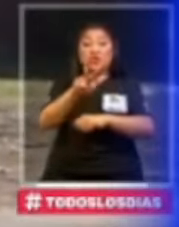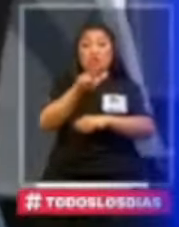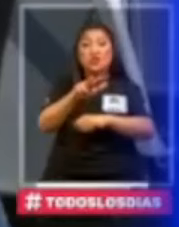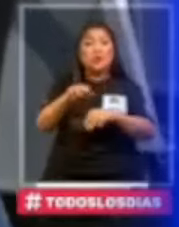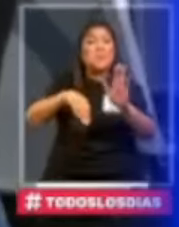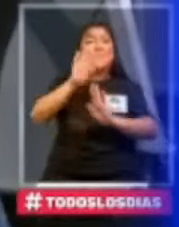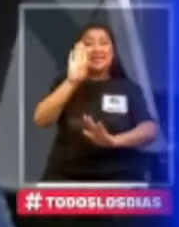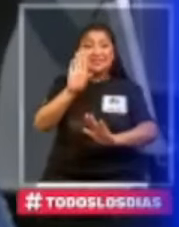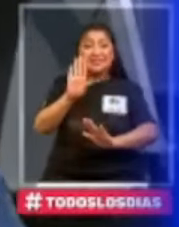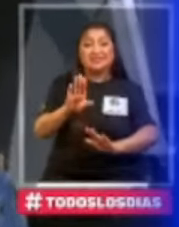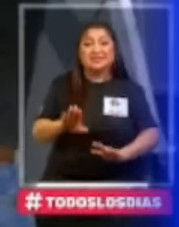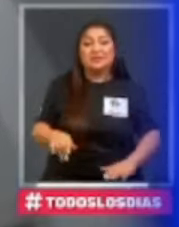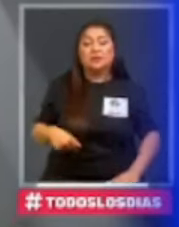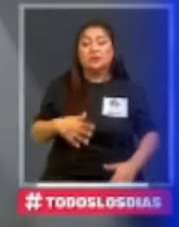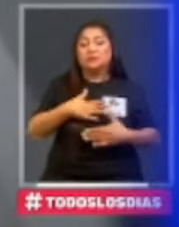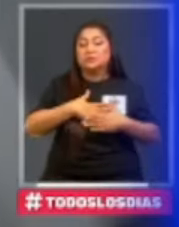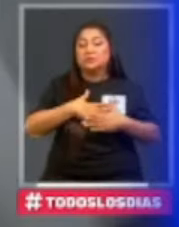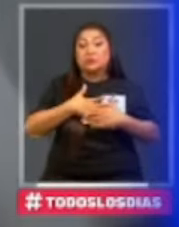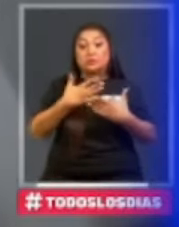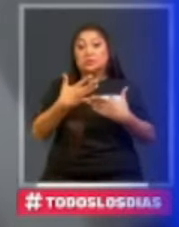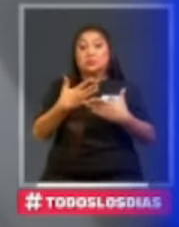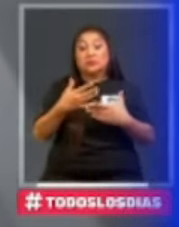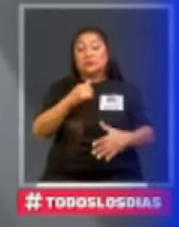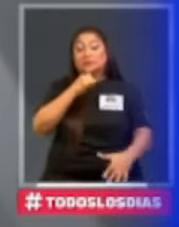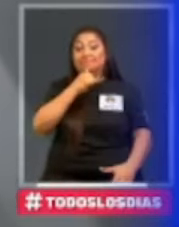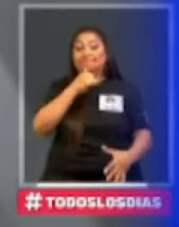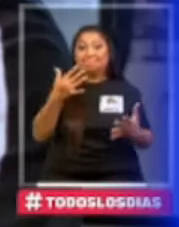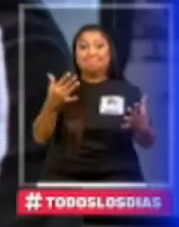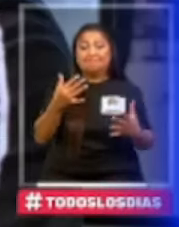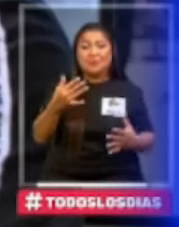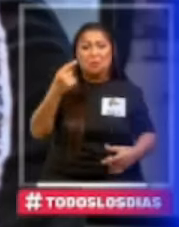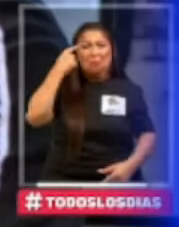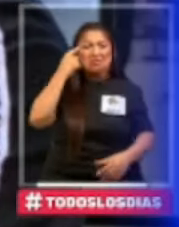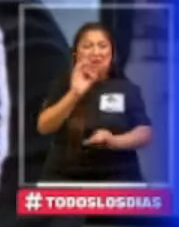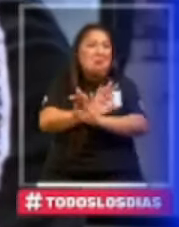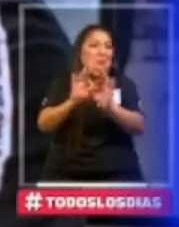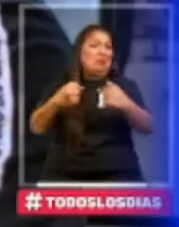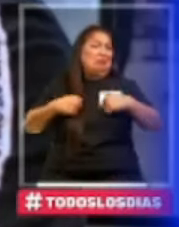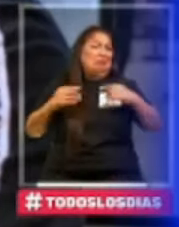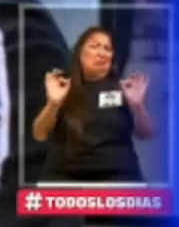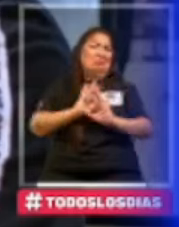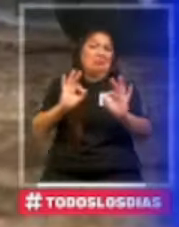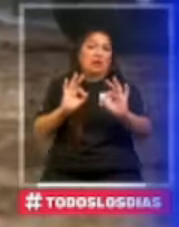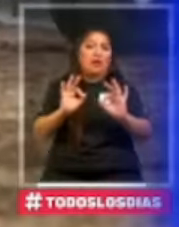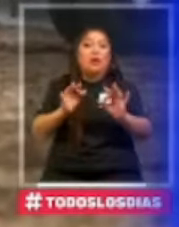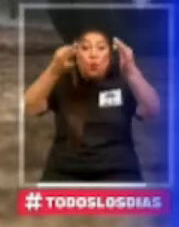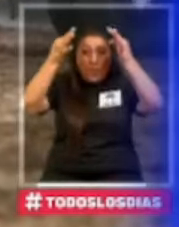Entonces yo sentía como que un sueño. Lo que uno menos piensa que le va a pasar a uno, eso me